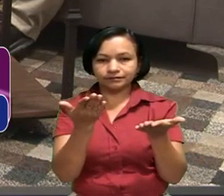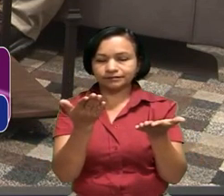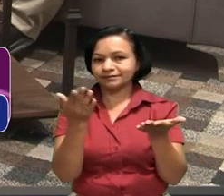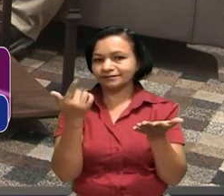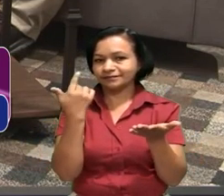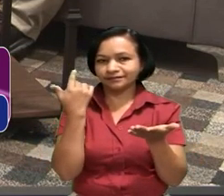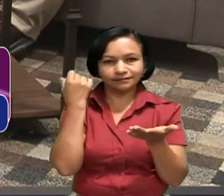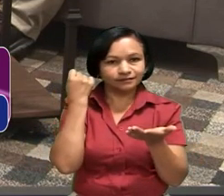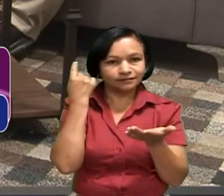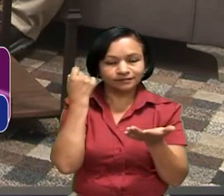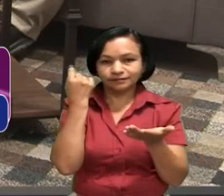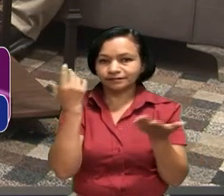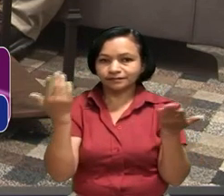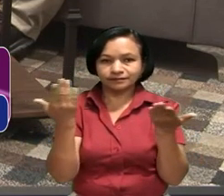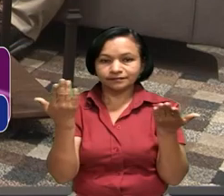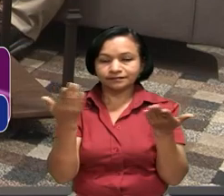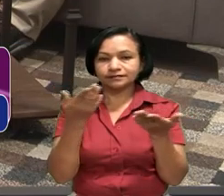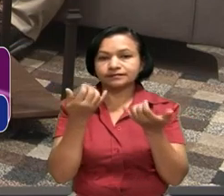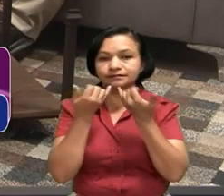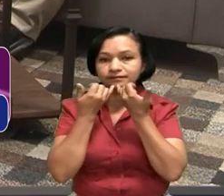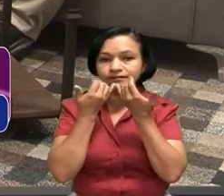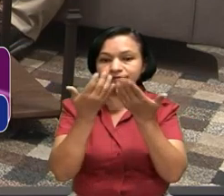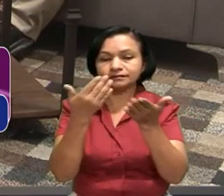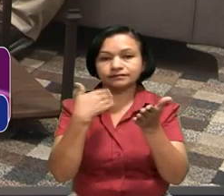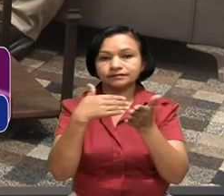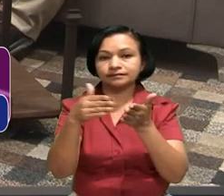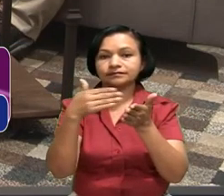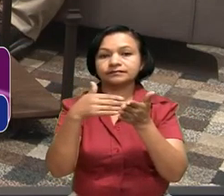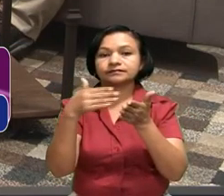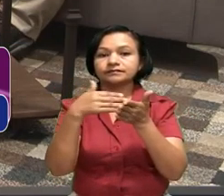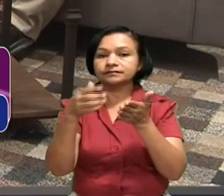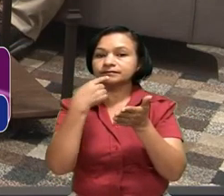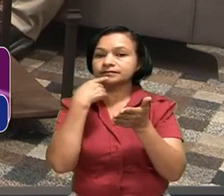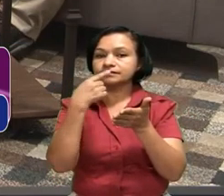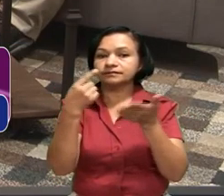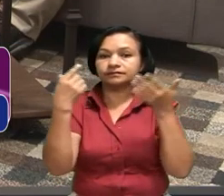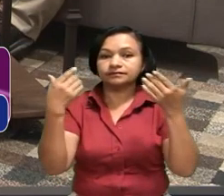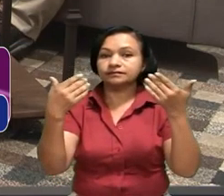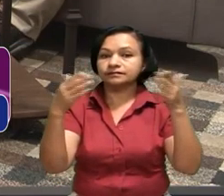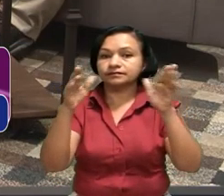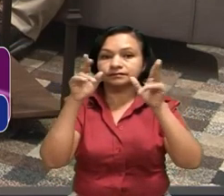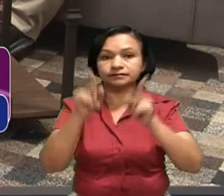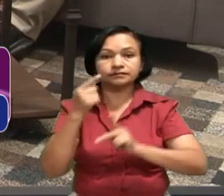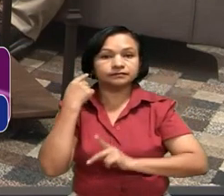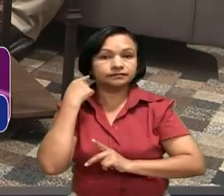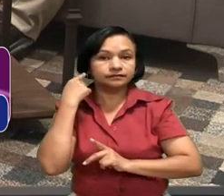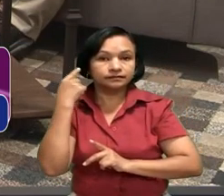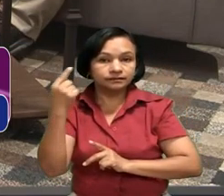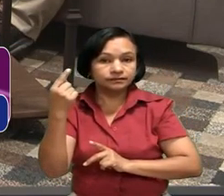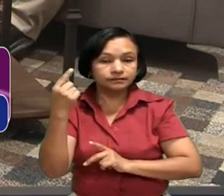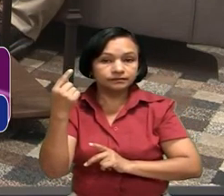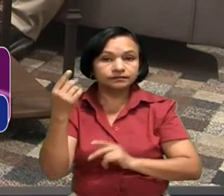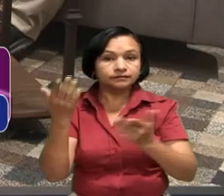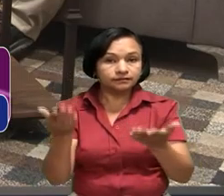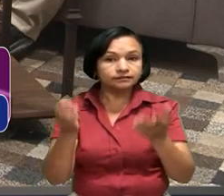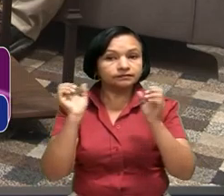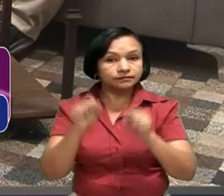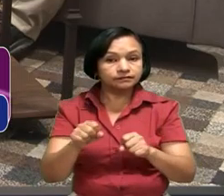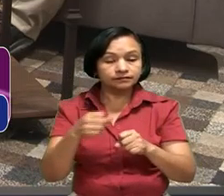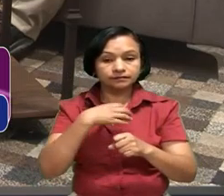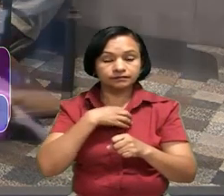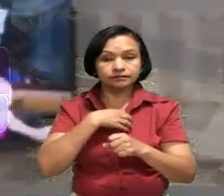una de una declaración con una facilidad que cualquiera que la escucha a pesar de que ciertamente puede ser